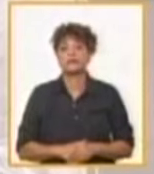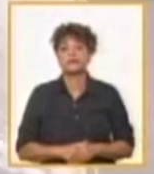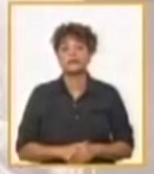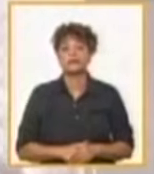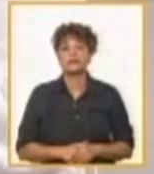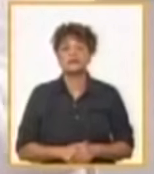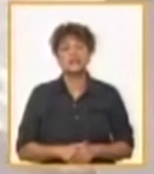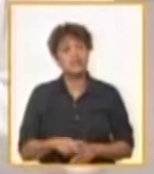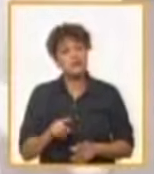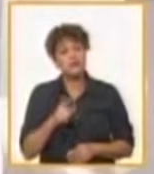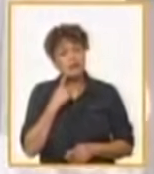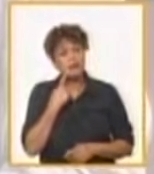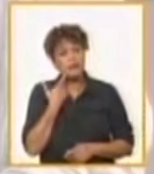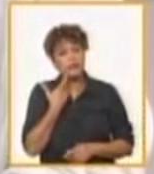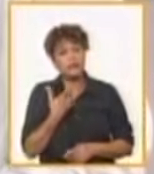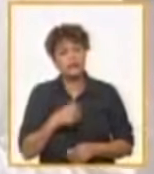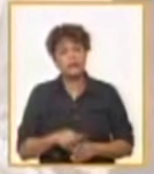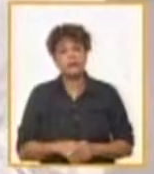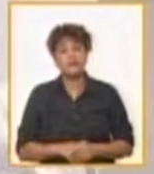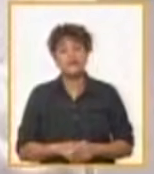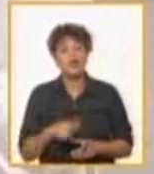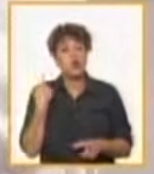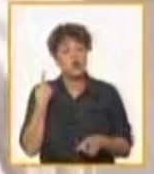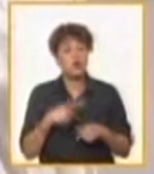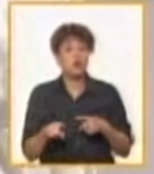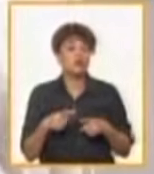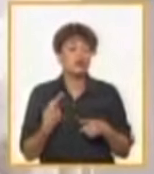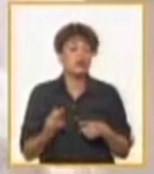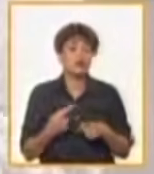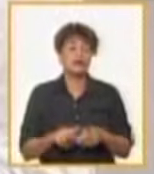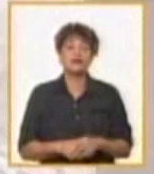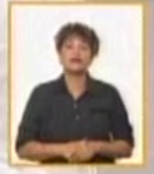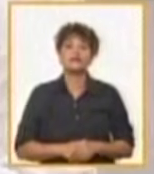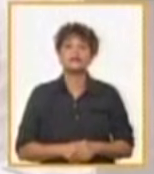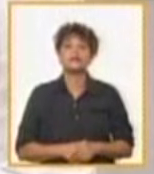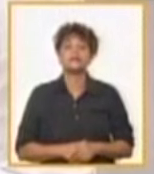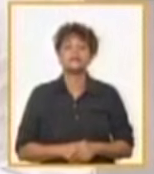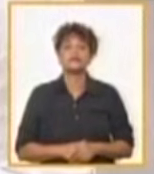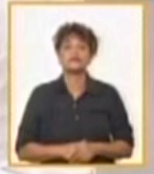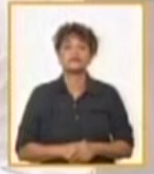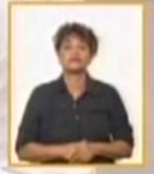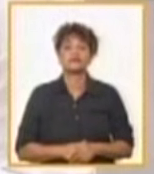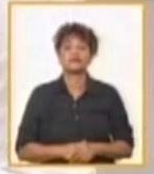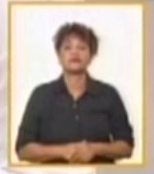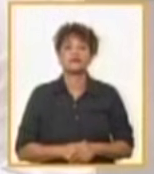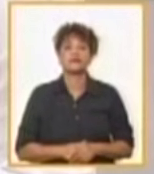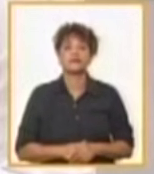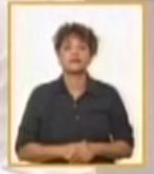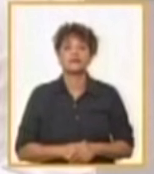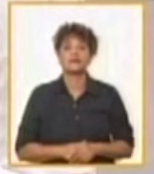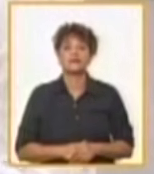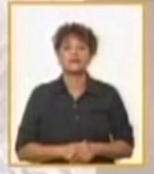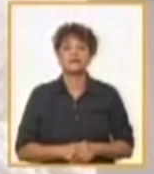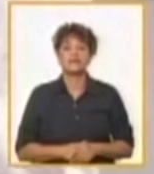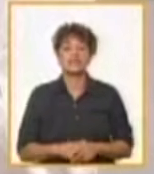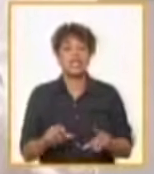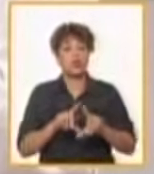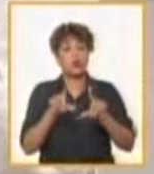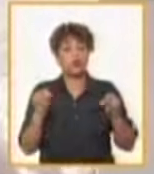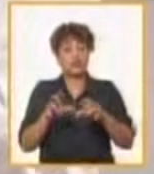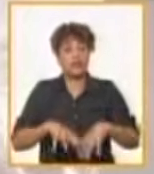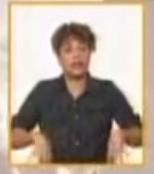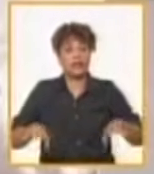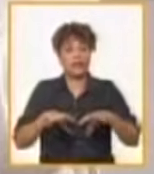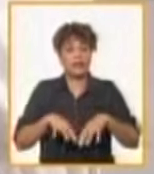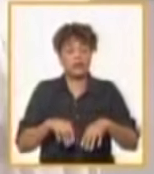parece fundamental. Y otra cosa es el contexto, Miguel y Marlene han abundado,